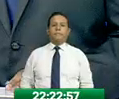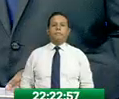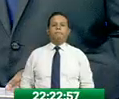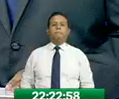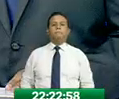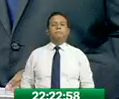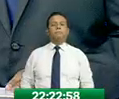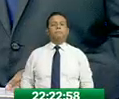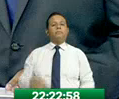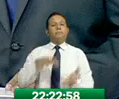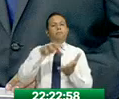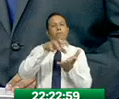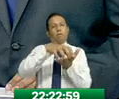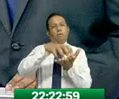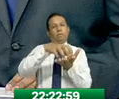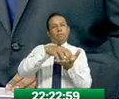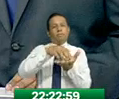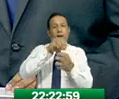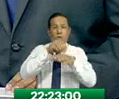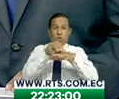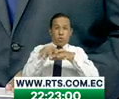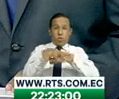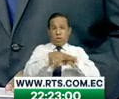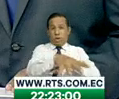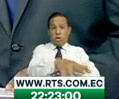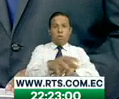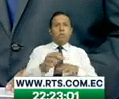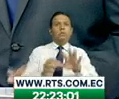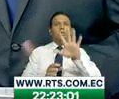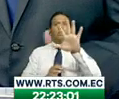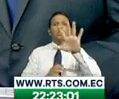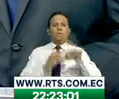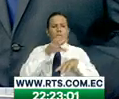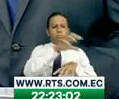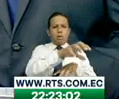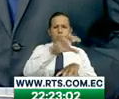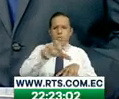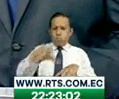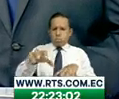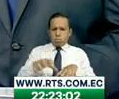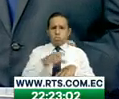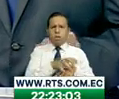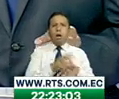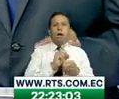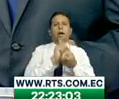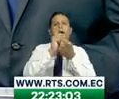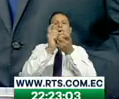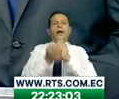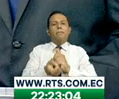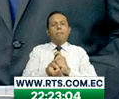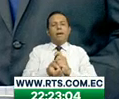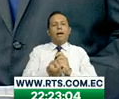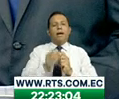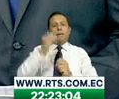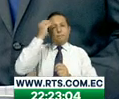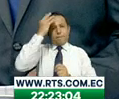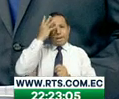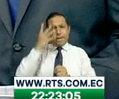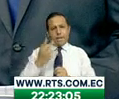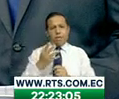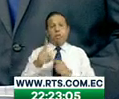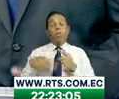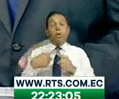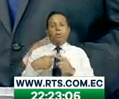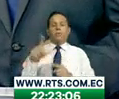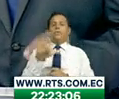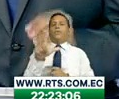Mientras que en la provincia de Los Ríos, 5 cantones cambian a semáforo amarillo desde este 1 de julio. Estas ciudades, la población se va